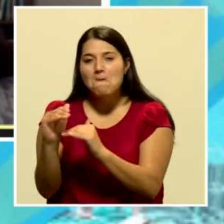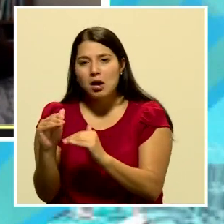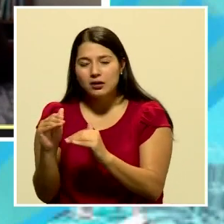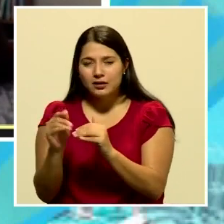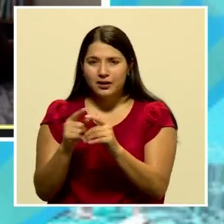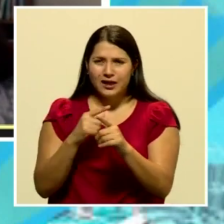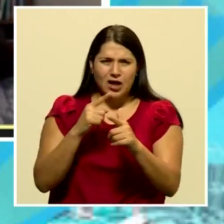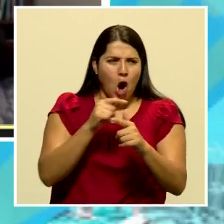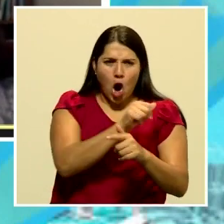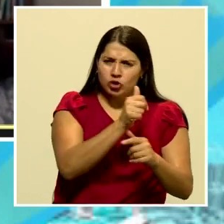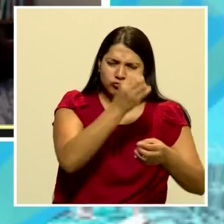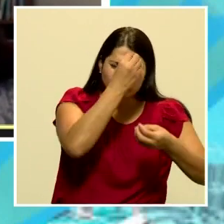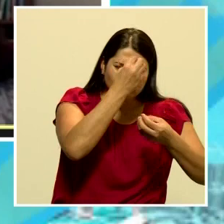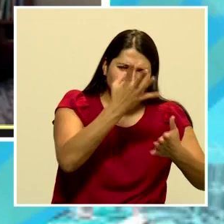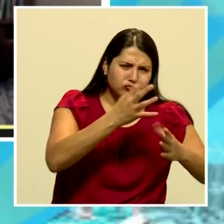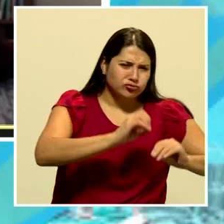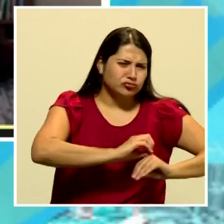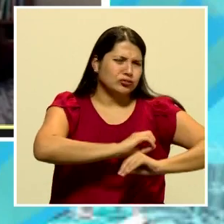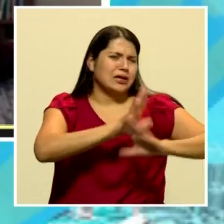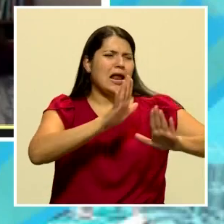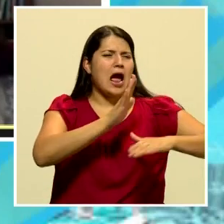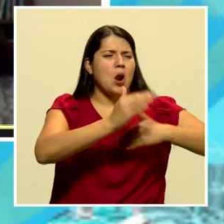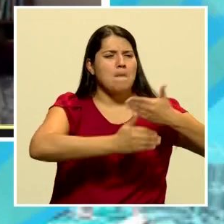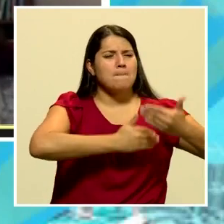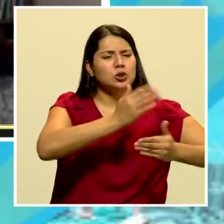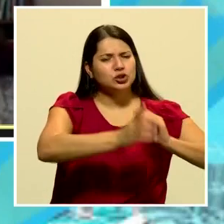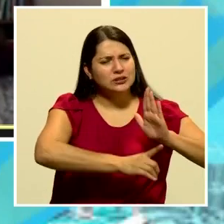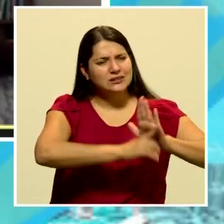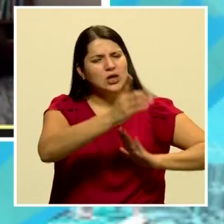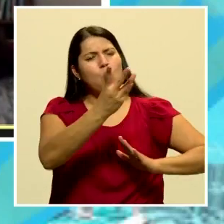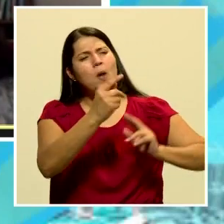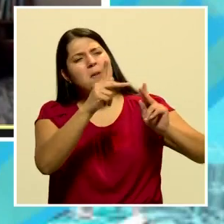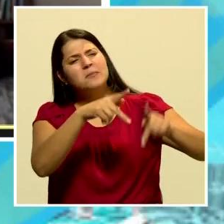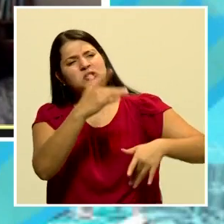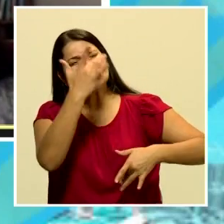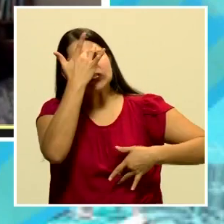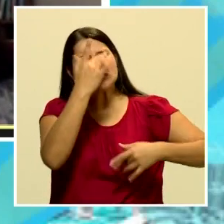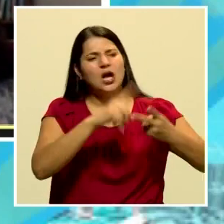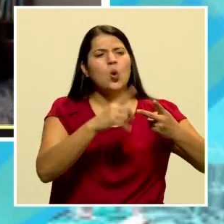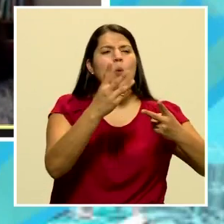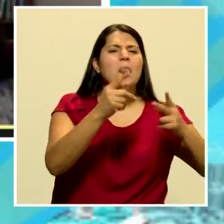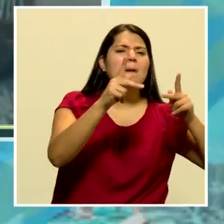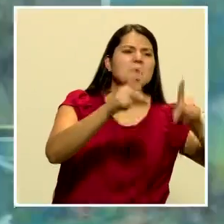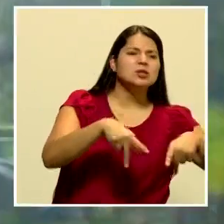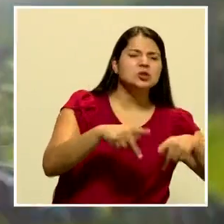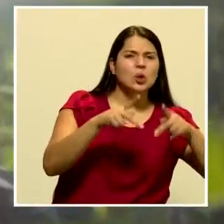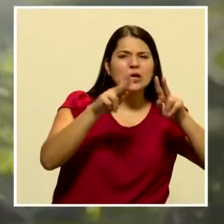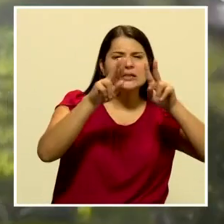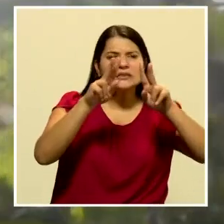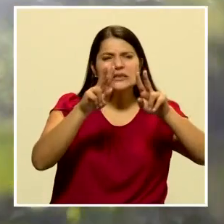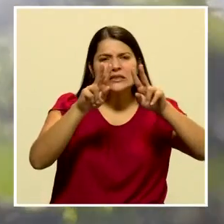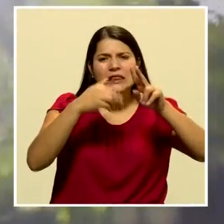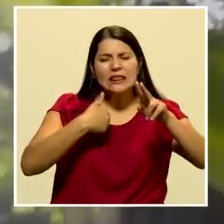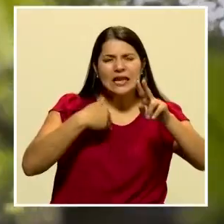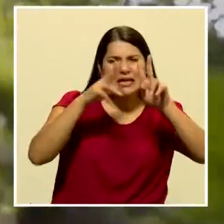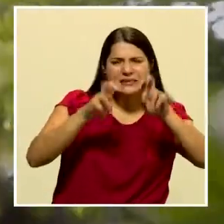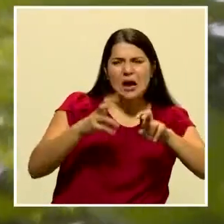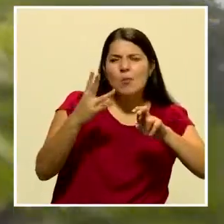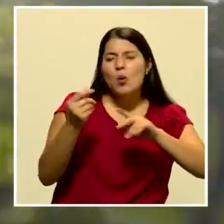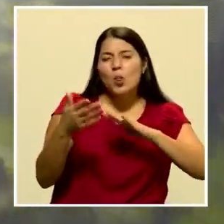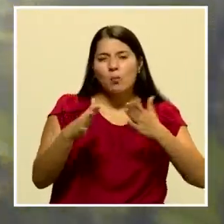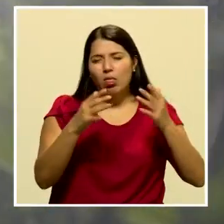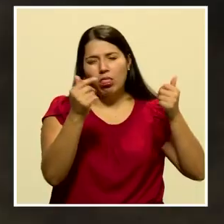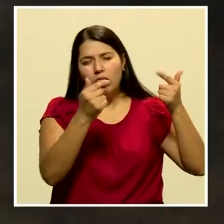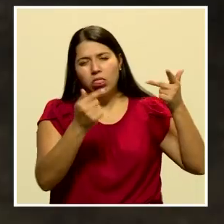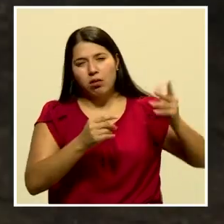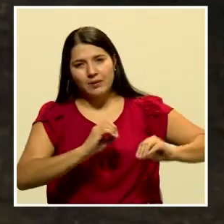exactamente todo cómo va evolucionando, cuánta gente ha sido testeada, cuántos tienen la enfermedad, cuántos han muerto, etcétera, etcétera.